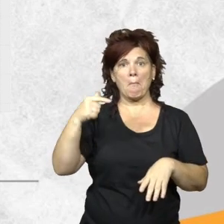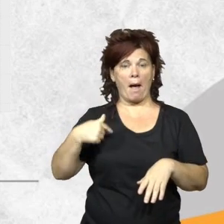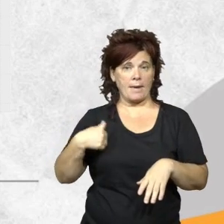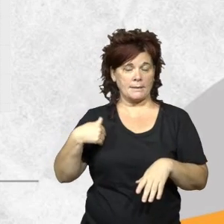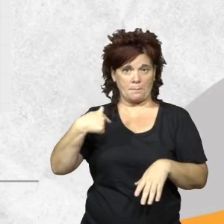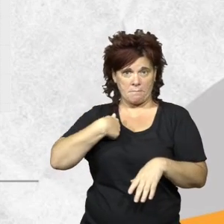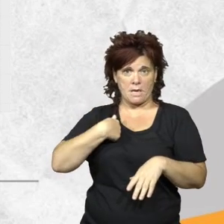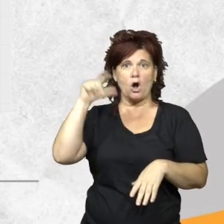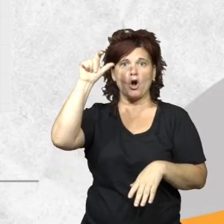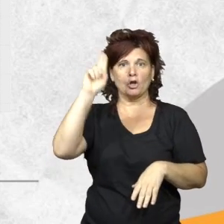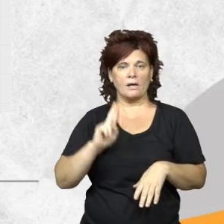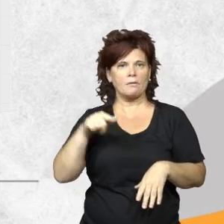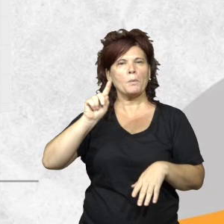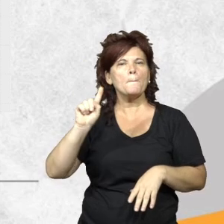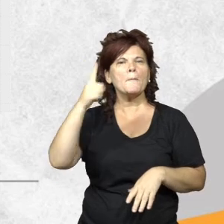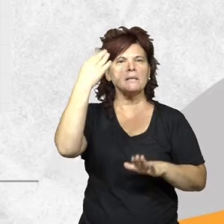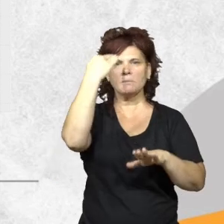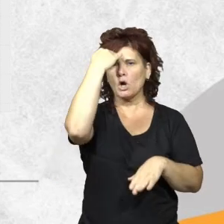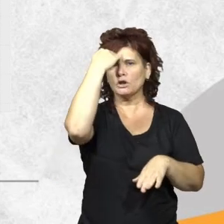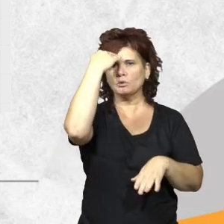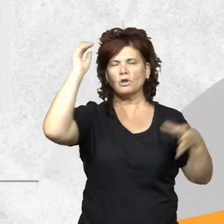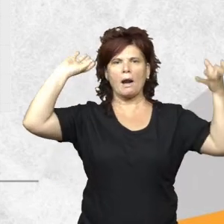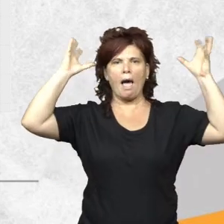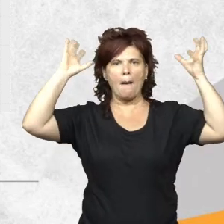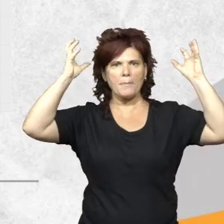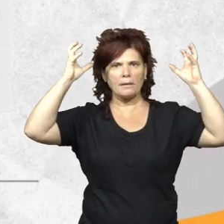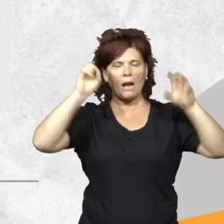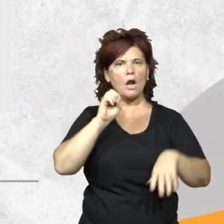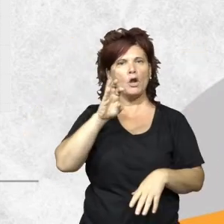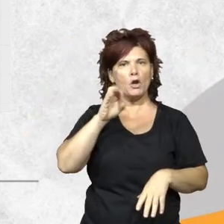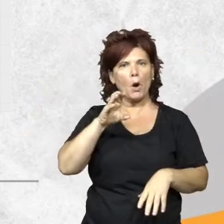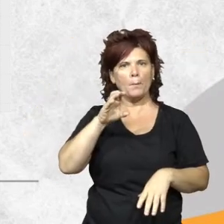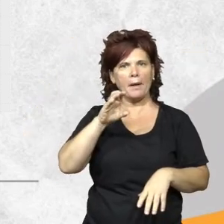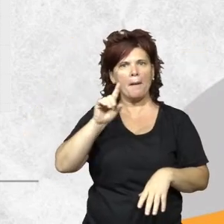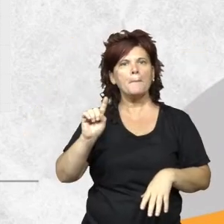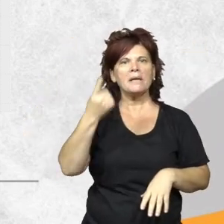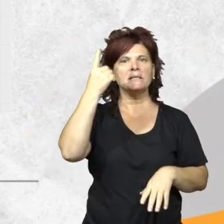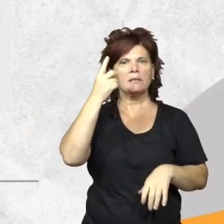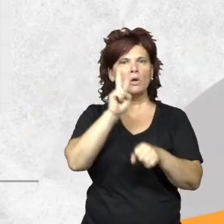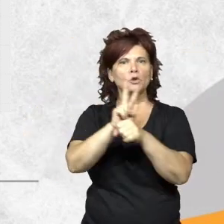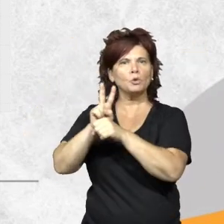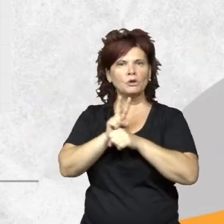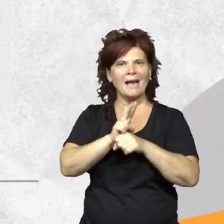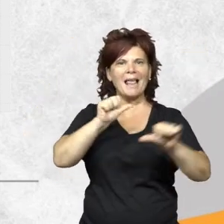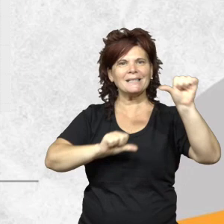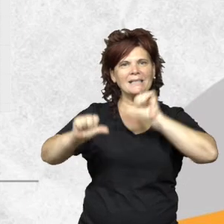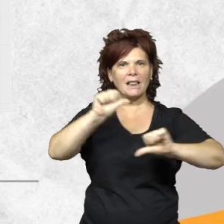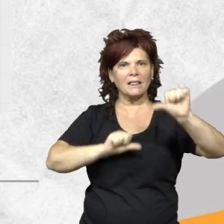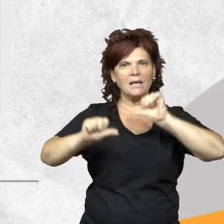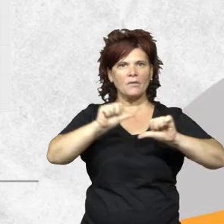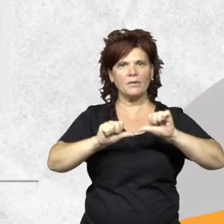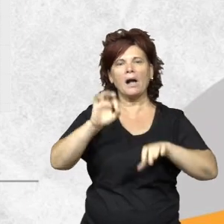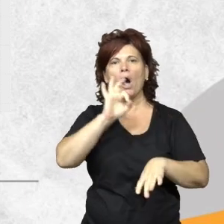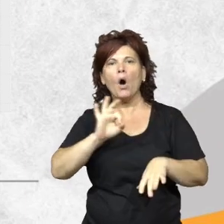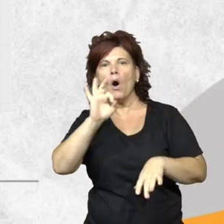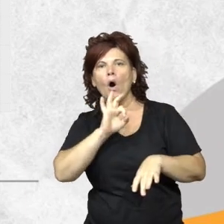Rica, esto es un principio constitucional ambiental. Se le denomina principio de tutela científica o de objetivación de la